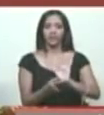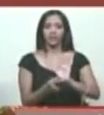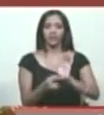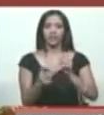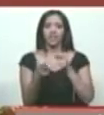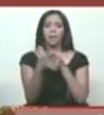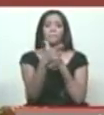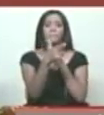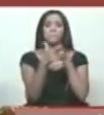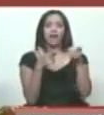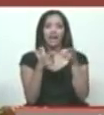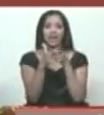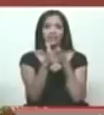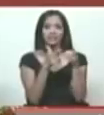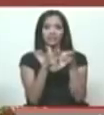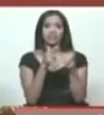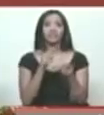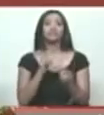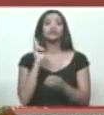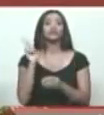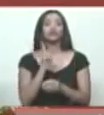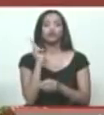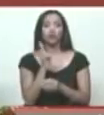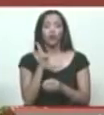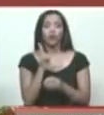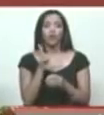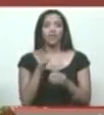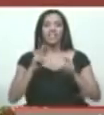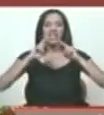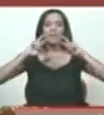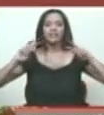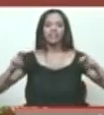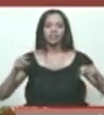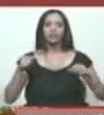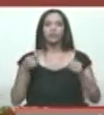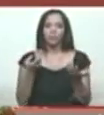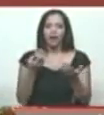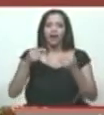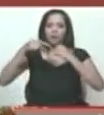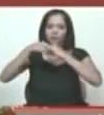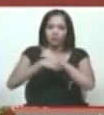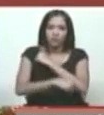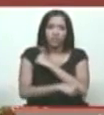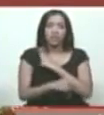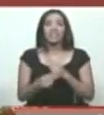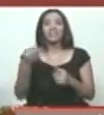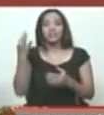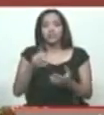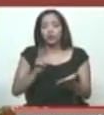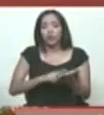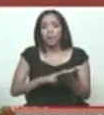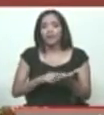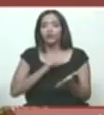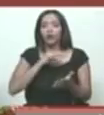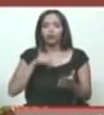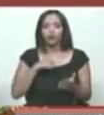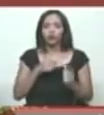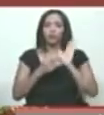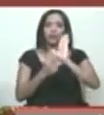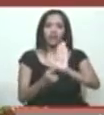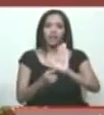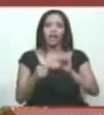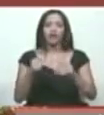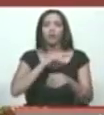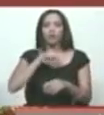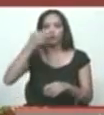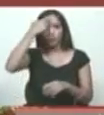tipo de balas y fusil que se utilizó, y la investigación va avanzando. Seguramente todo esto lo daremos nosotros y mostraremos a nuestro